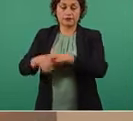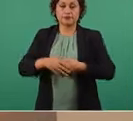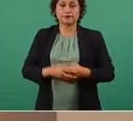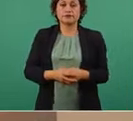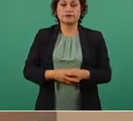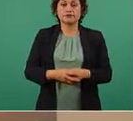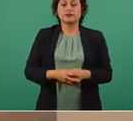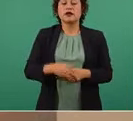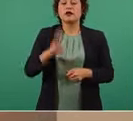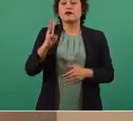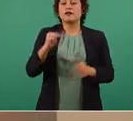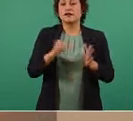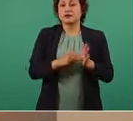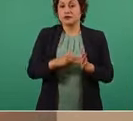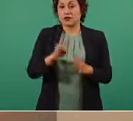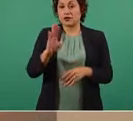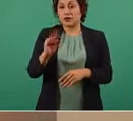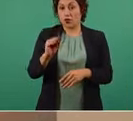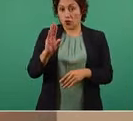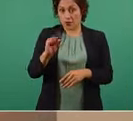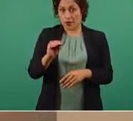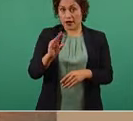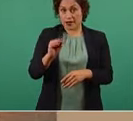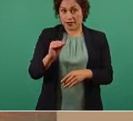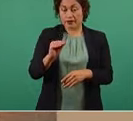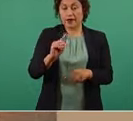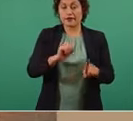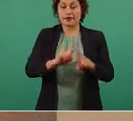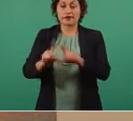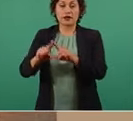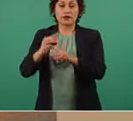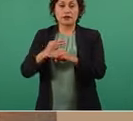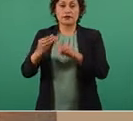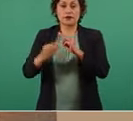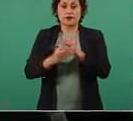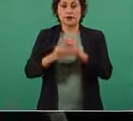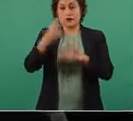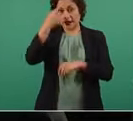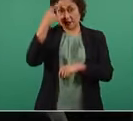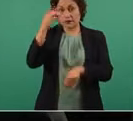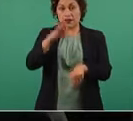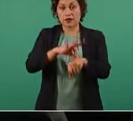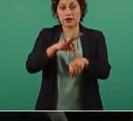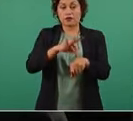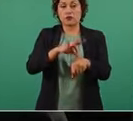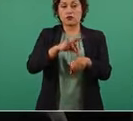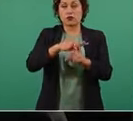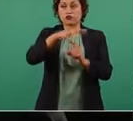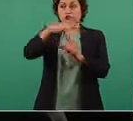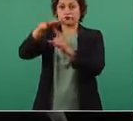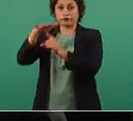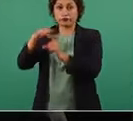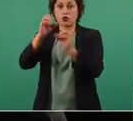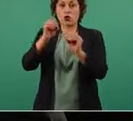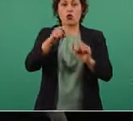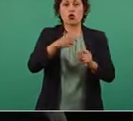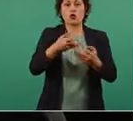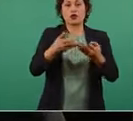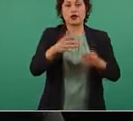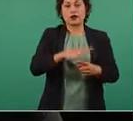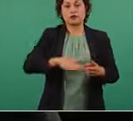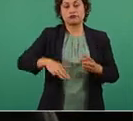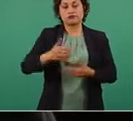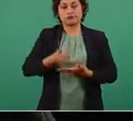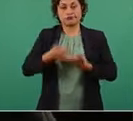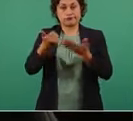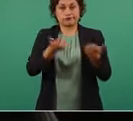trasladado 3.090 toneladas de insumos médicos vía aérea y vía terrestre. La que sigue, por favor. Siguiendo con